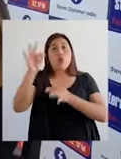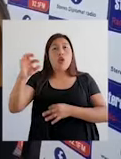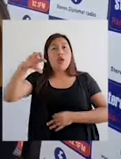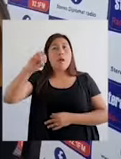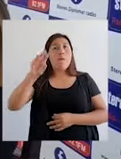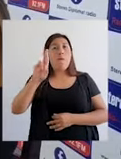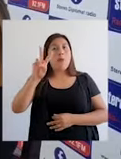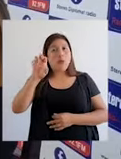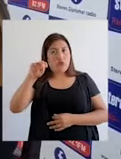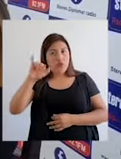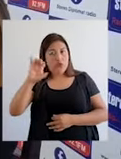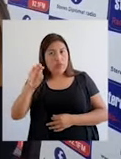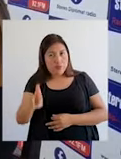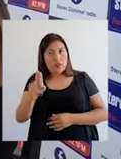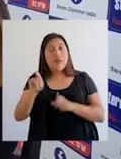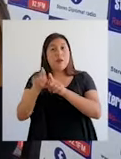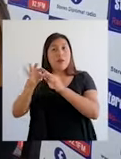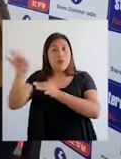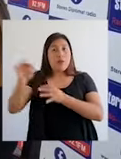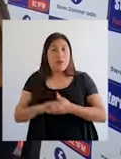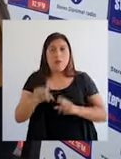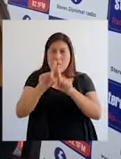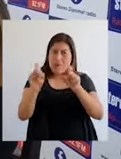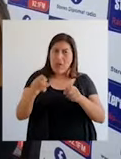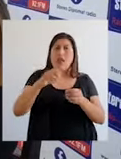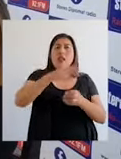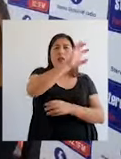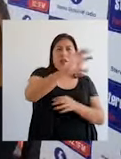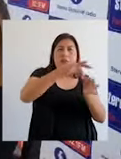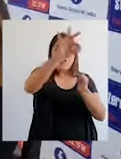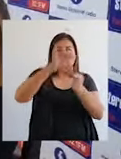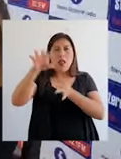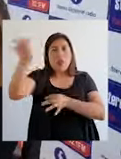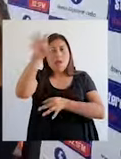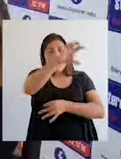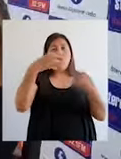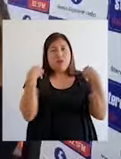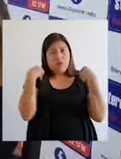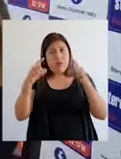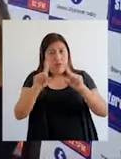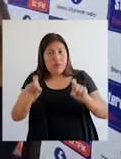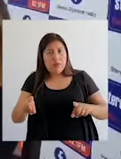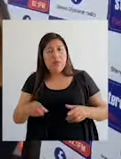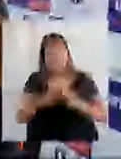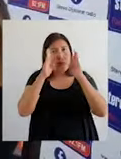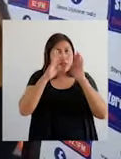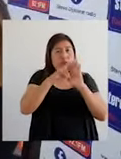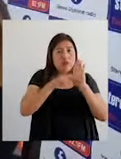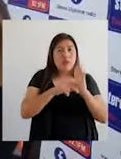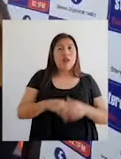distrital del Porvenir. ¿En cada distrito va a haber ese registro? Siempre que el